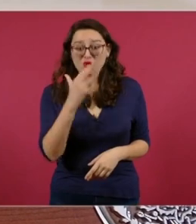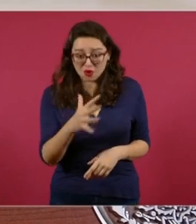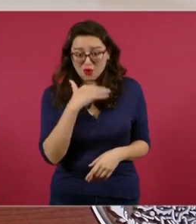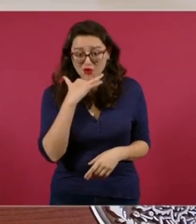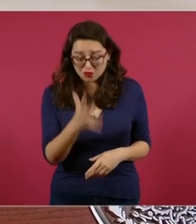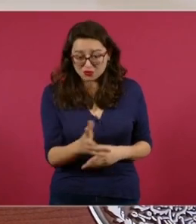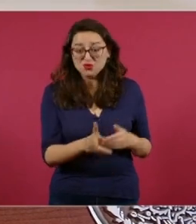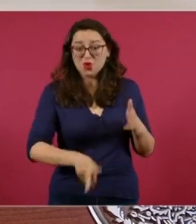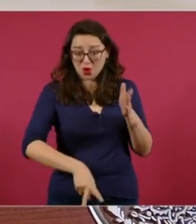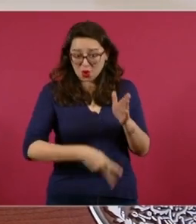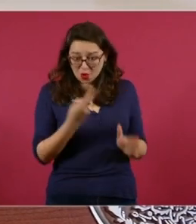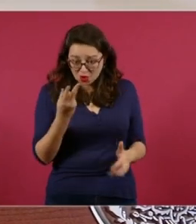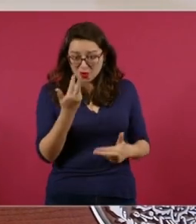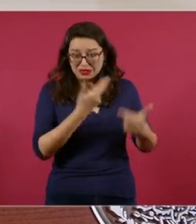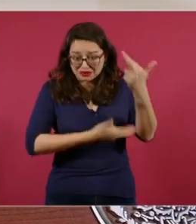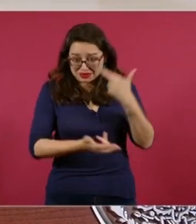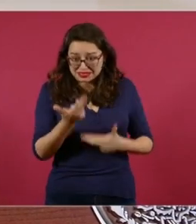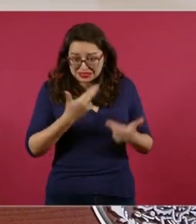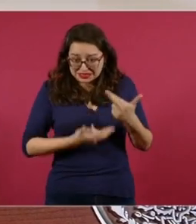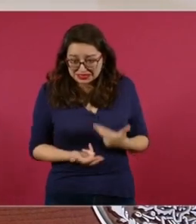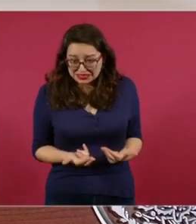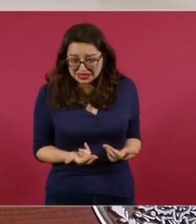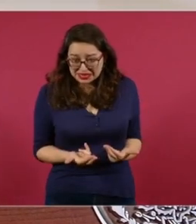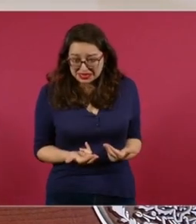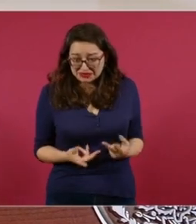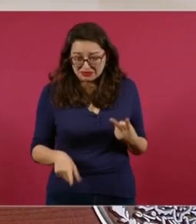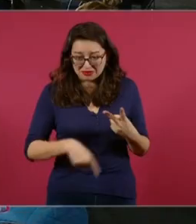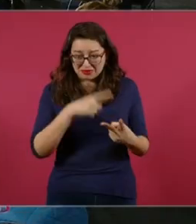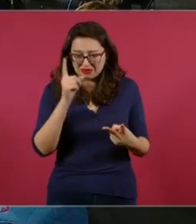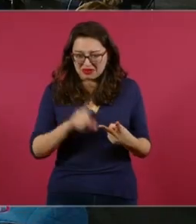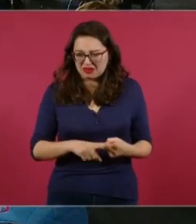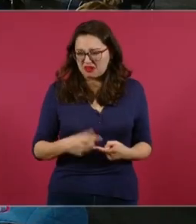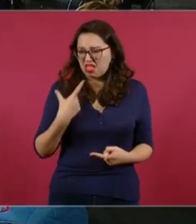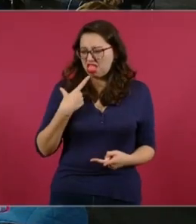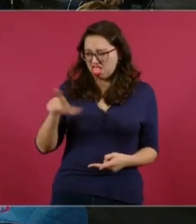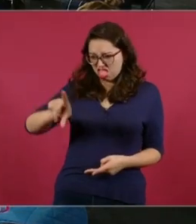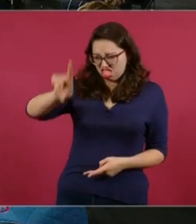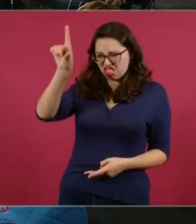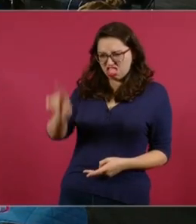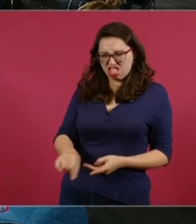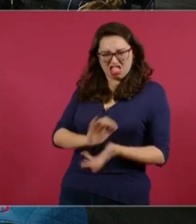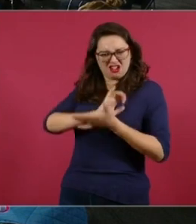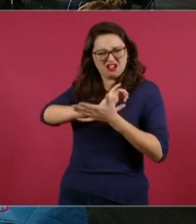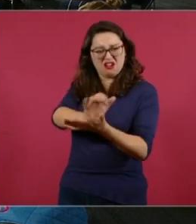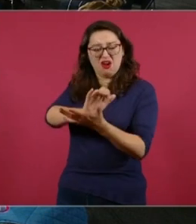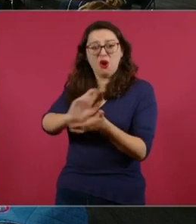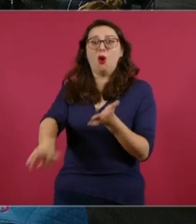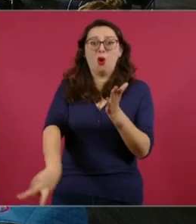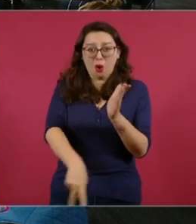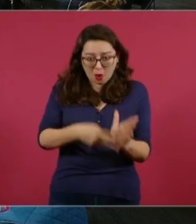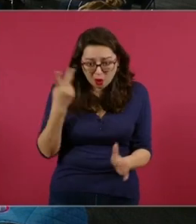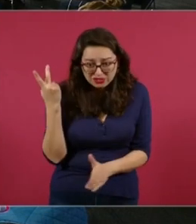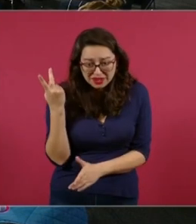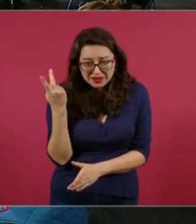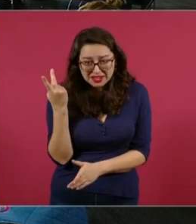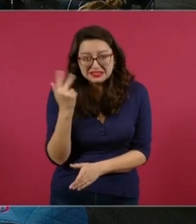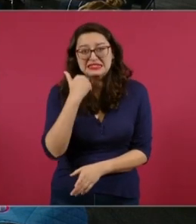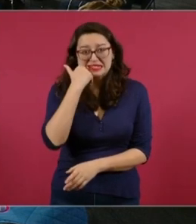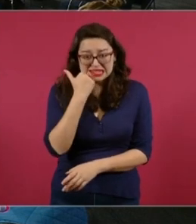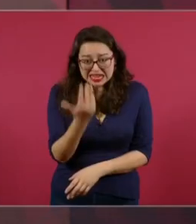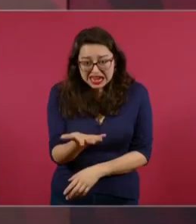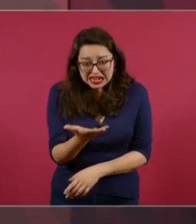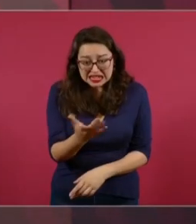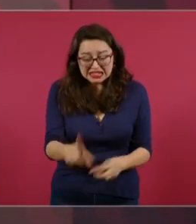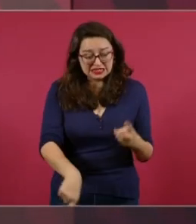¿Cómo va a querer la gente que regrese la humillación al pueblo? ¿Cómo va a querer la gente